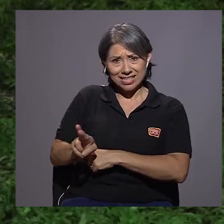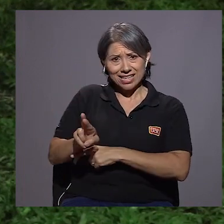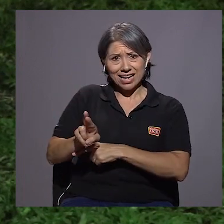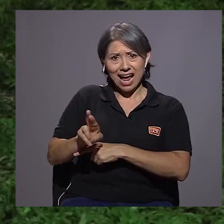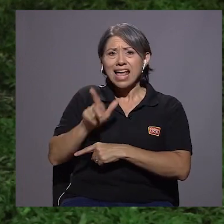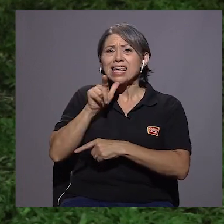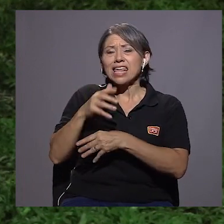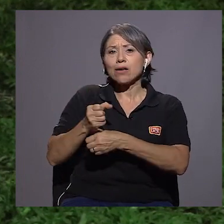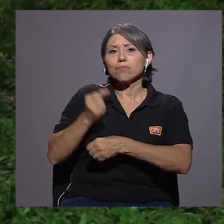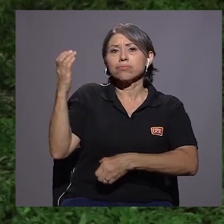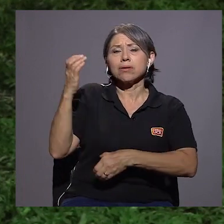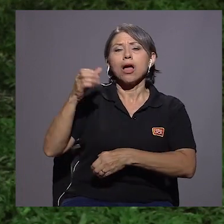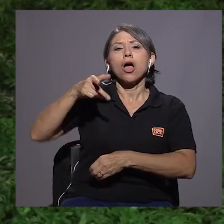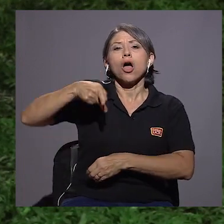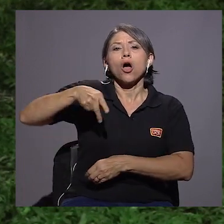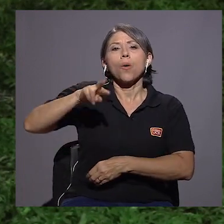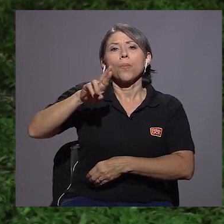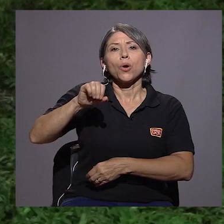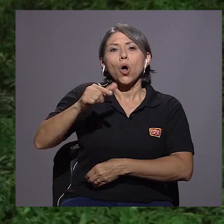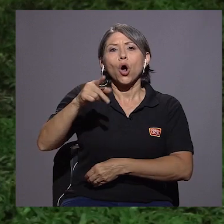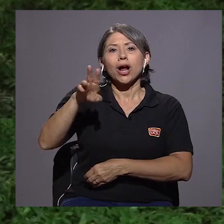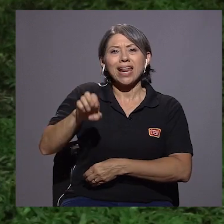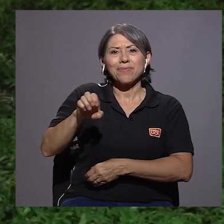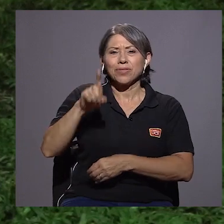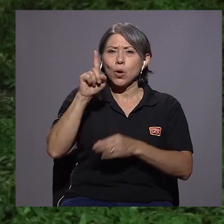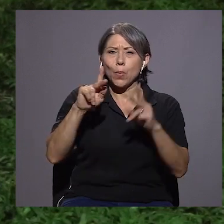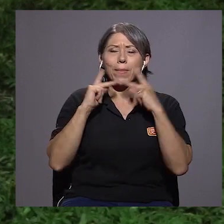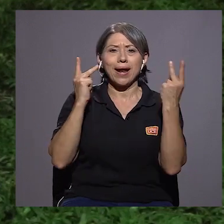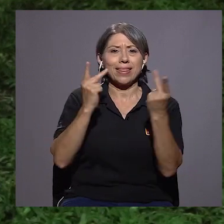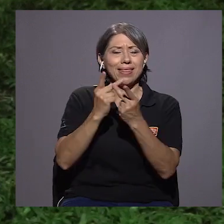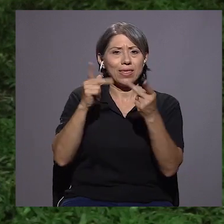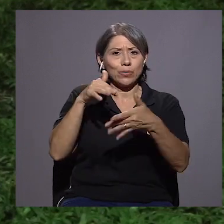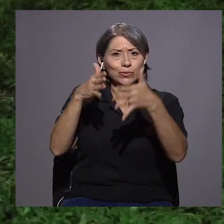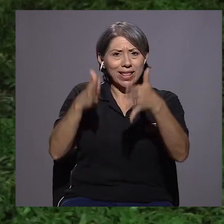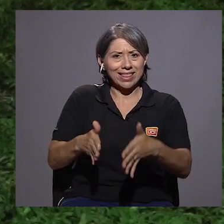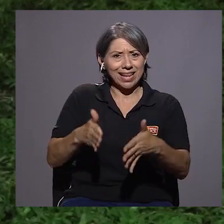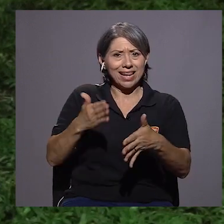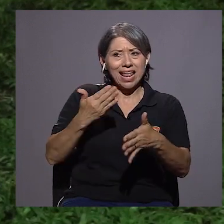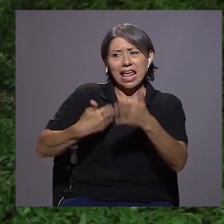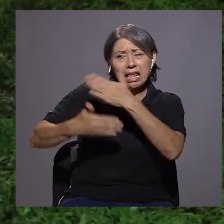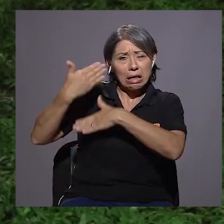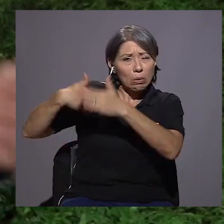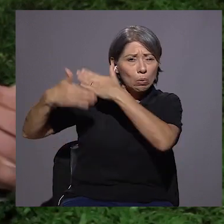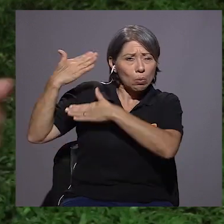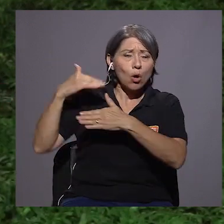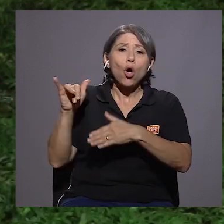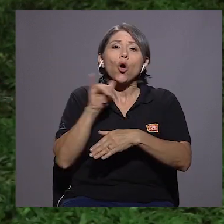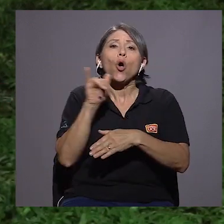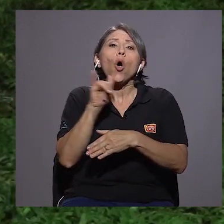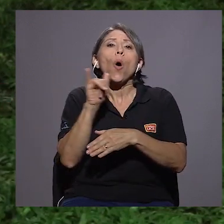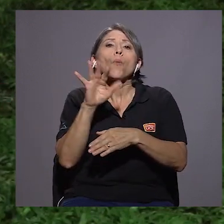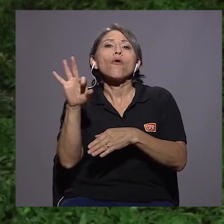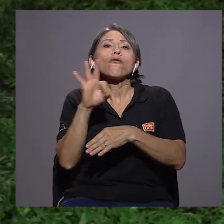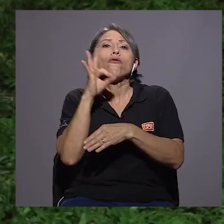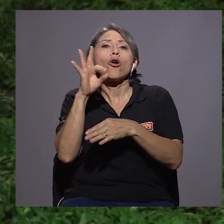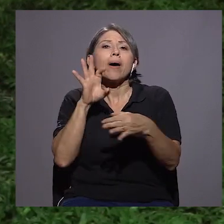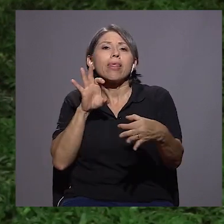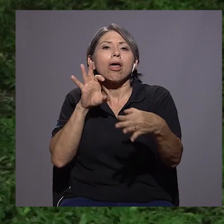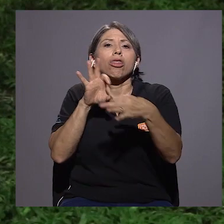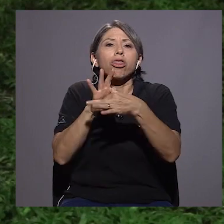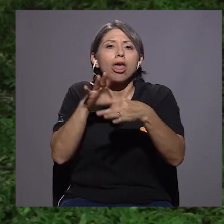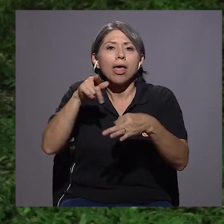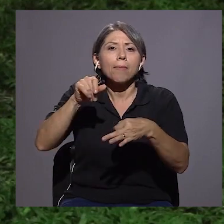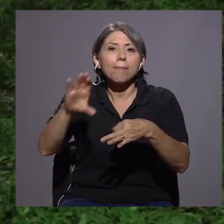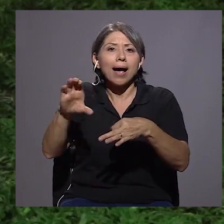específicamente está en manos de Progre, una de las corrientes estudiantiles que históricamente se ha comportado como la correa de transmisión del PAC dentro de la